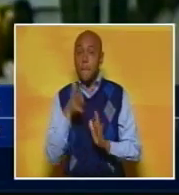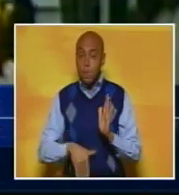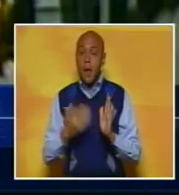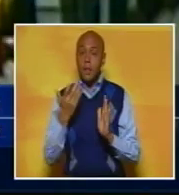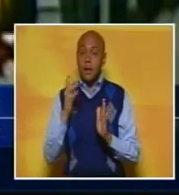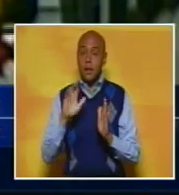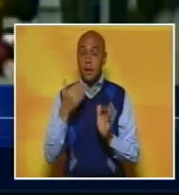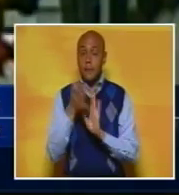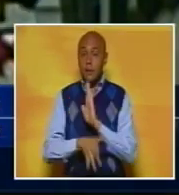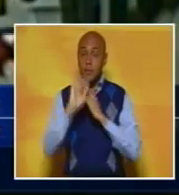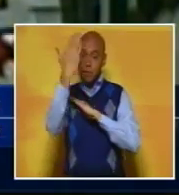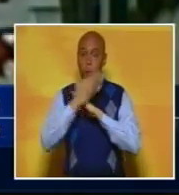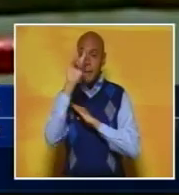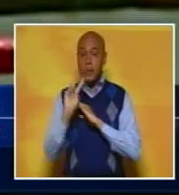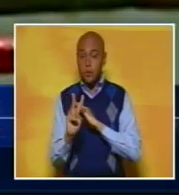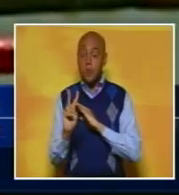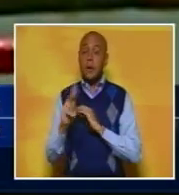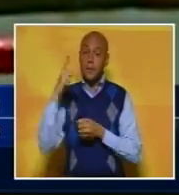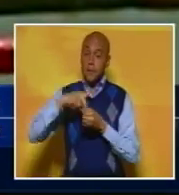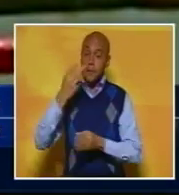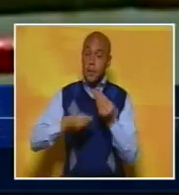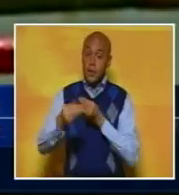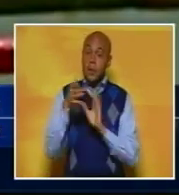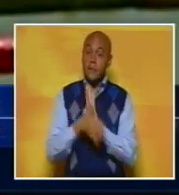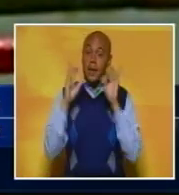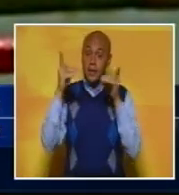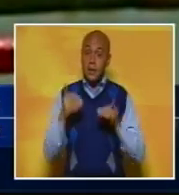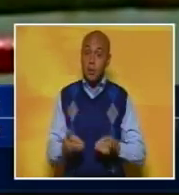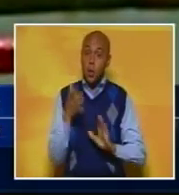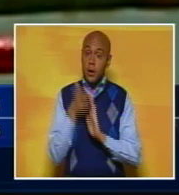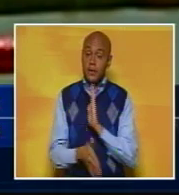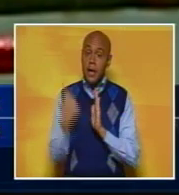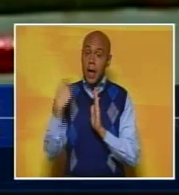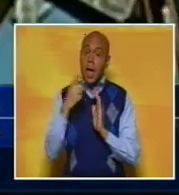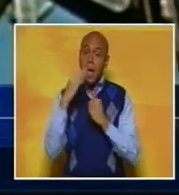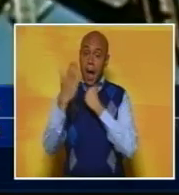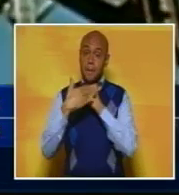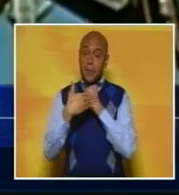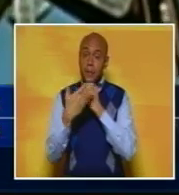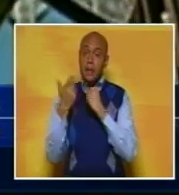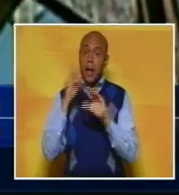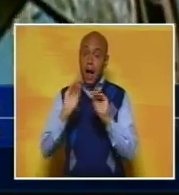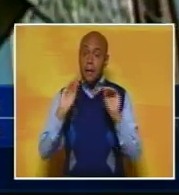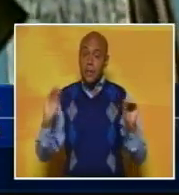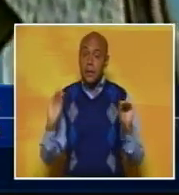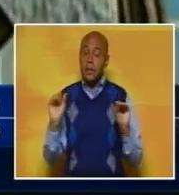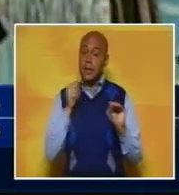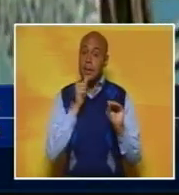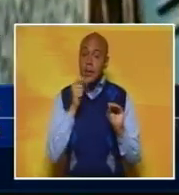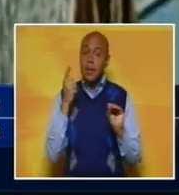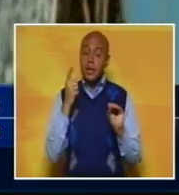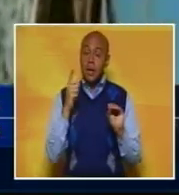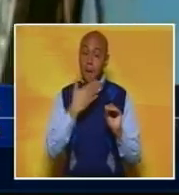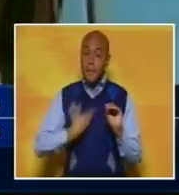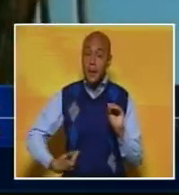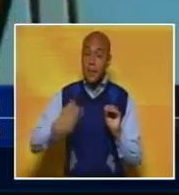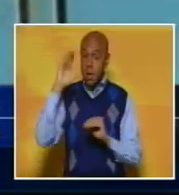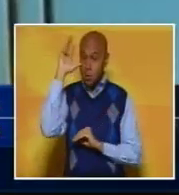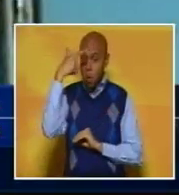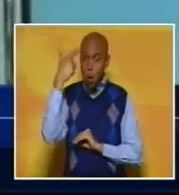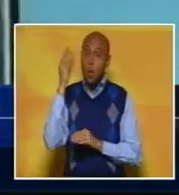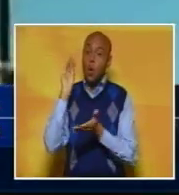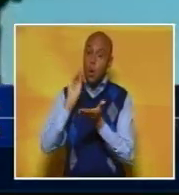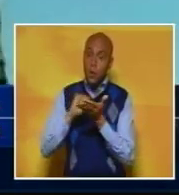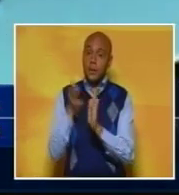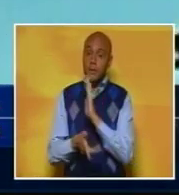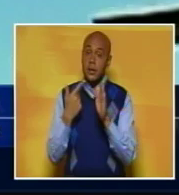todas las vías para negociar con PDVSA. La decisión se produce luego de la advertencia que esta semana por el presidente Donald Trump en Nueva Delhi